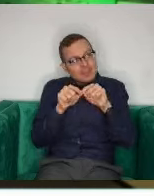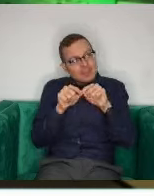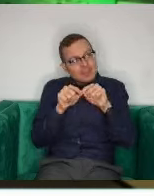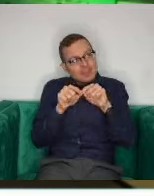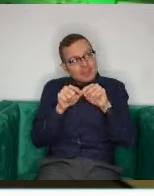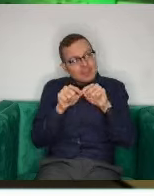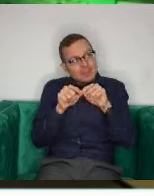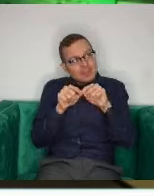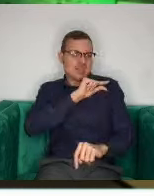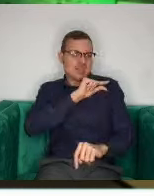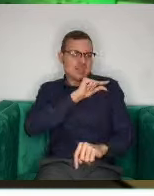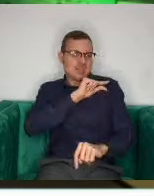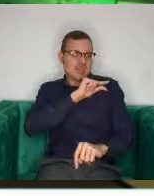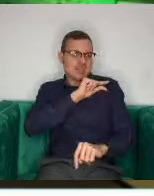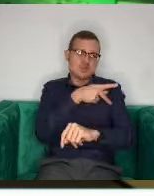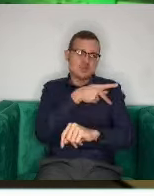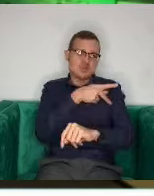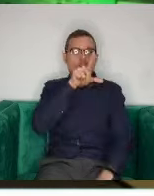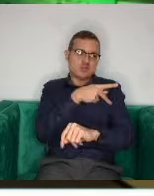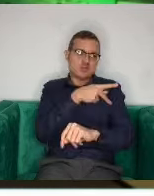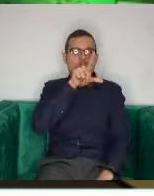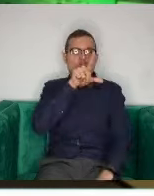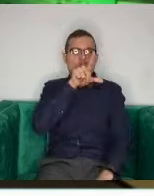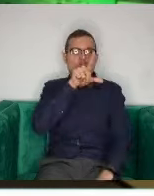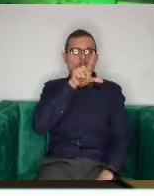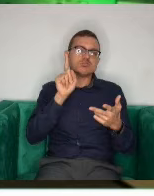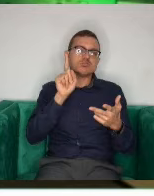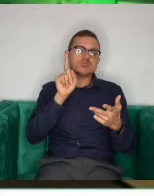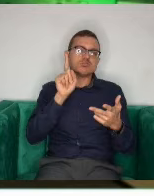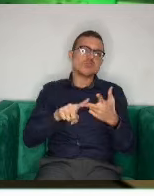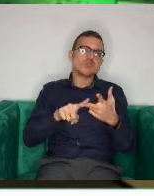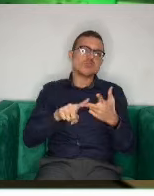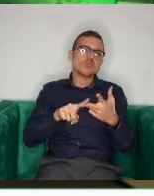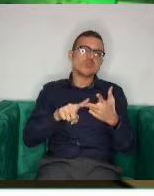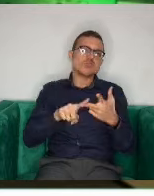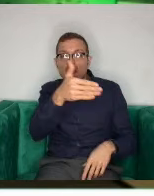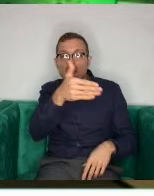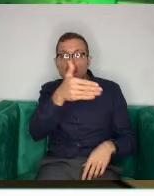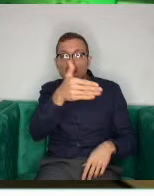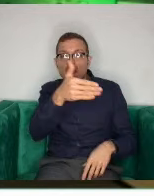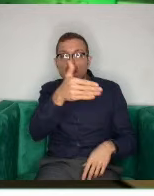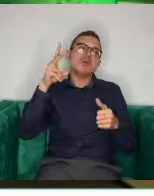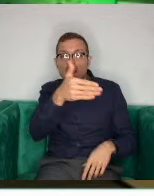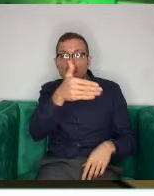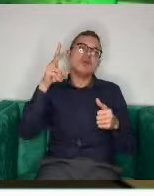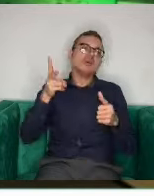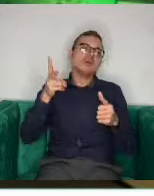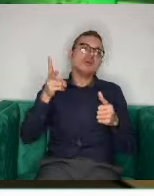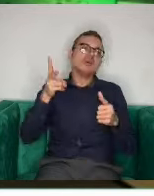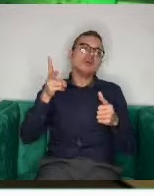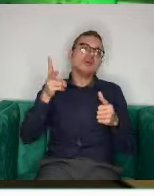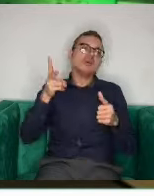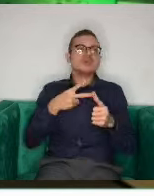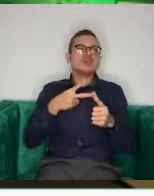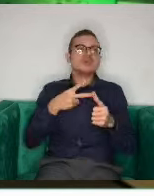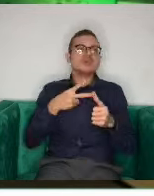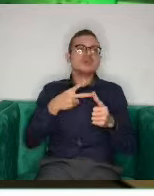pescado, si es chuleta, si es cerdo, va a depender también. Que estos pacientes se supone que no consuman